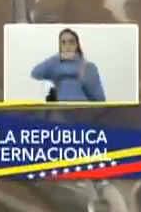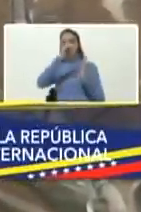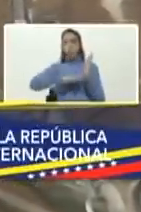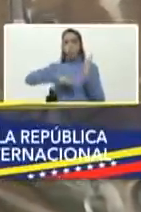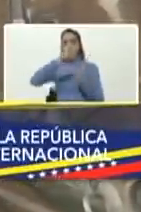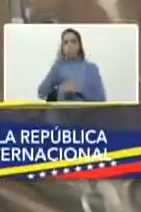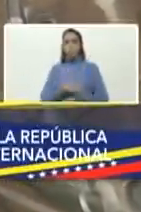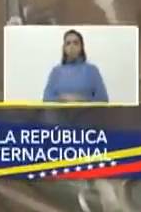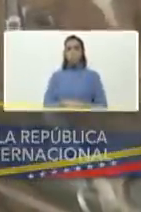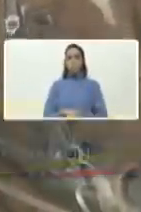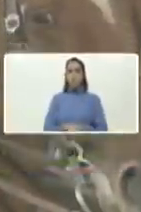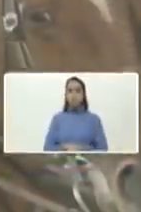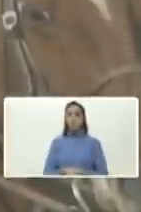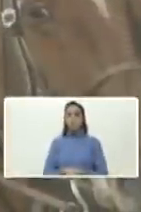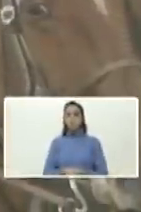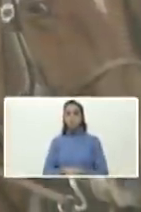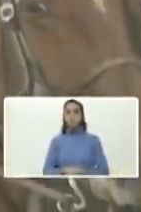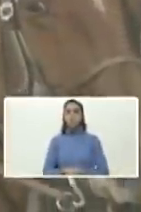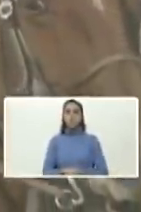está